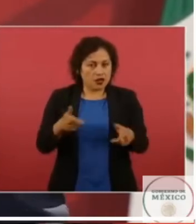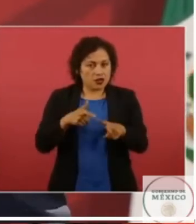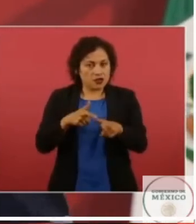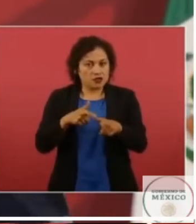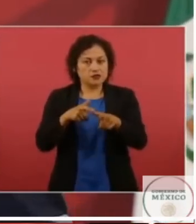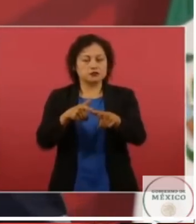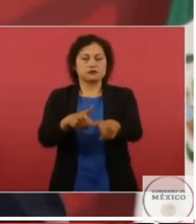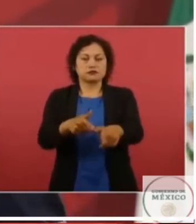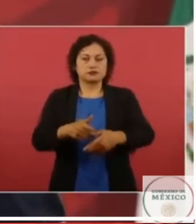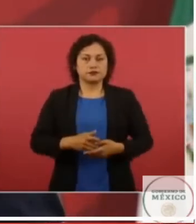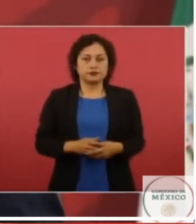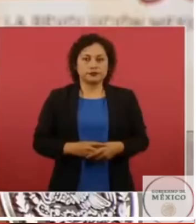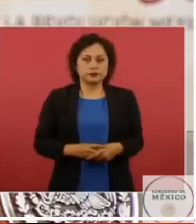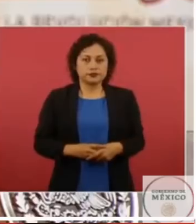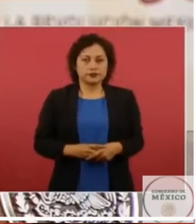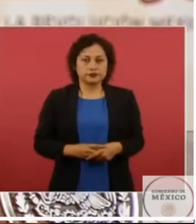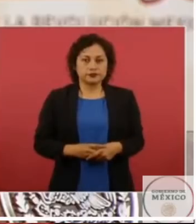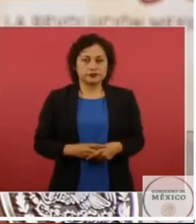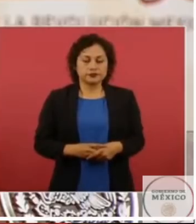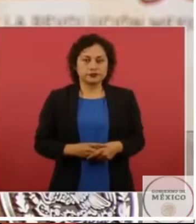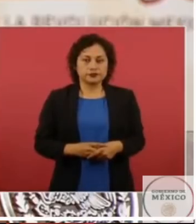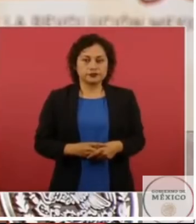que se herede